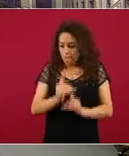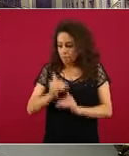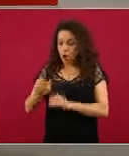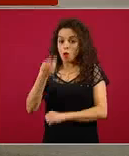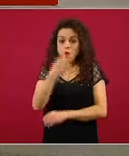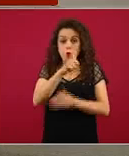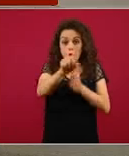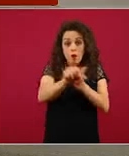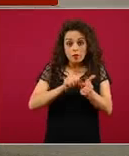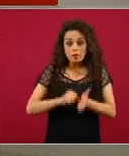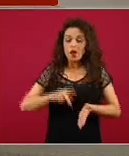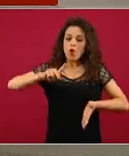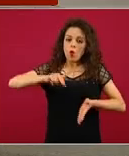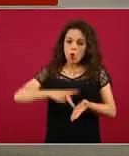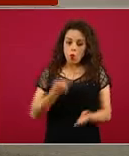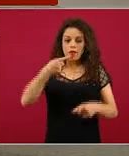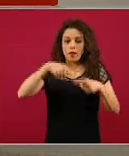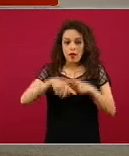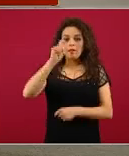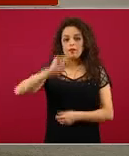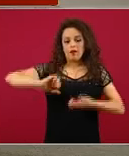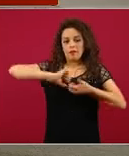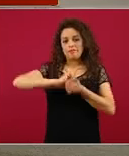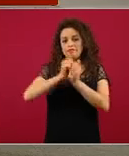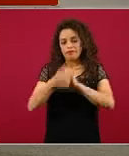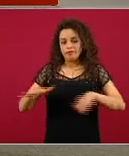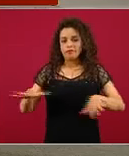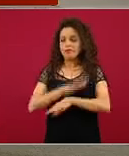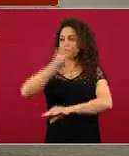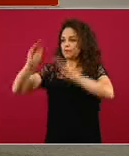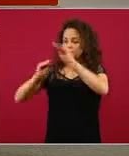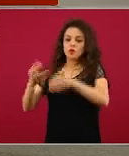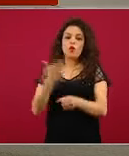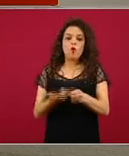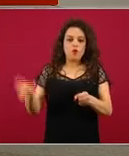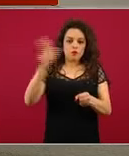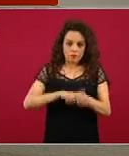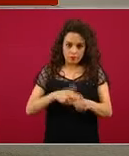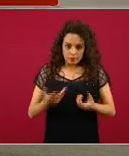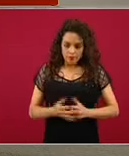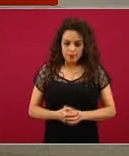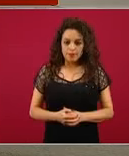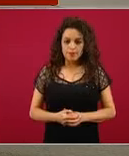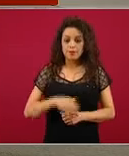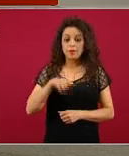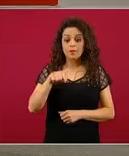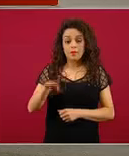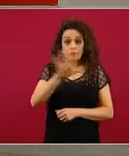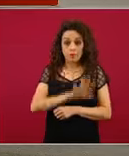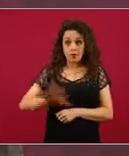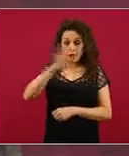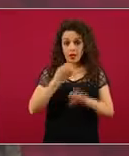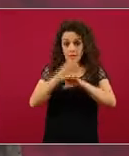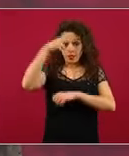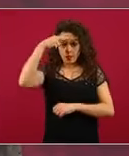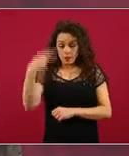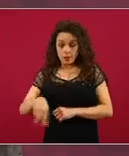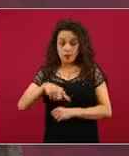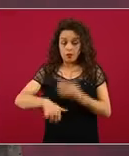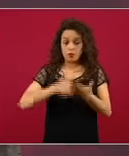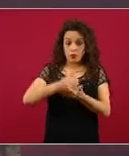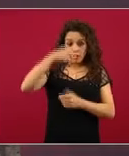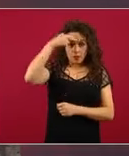estado haciendo reconversiones hospitalarias. En la Ciudad de México, o en el Valle de México, el punto máximo previo de